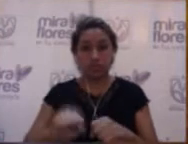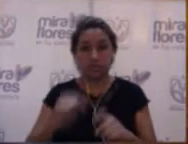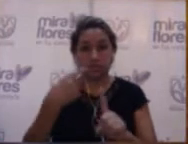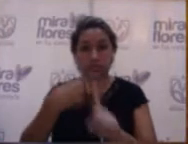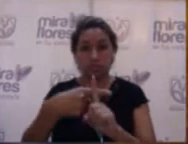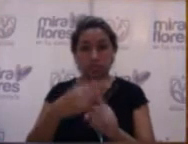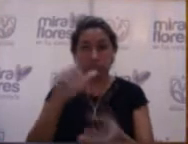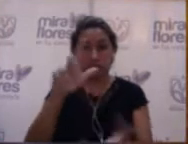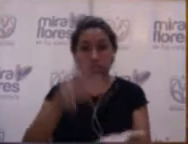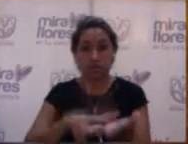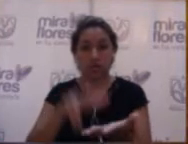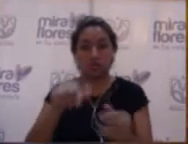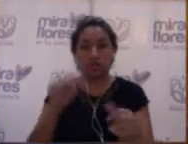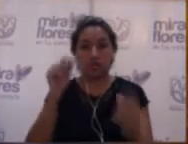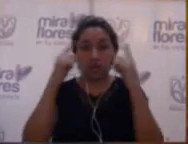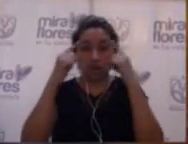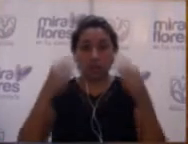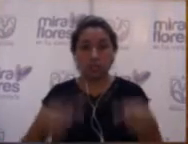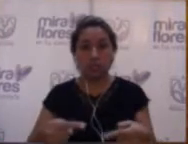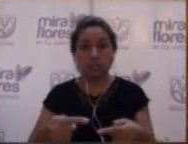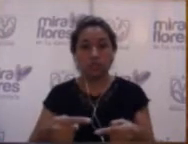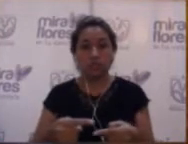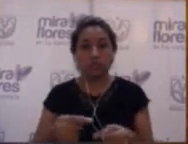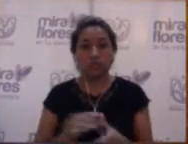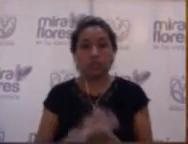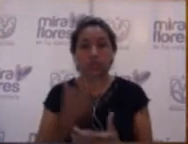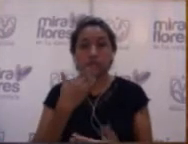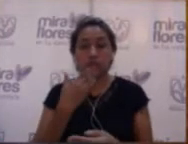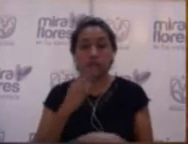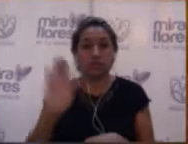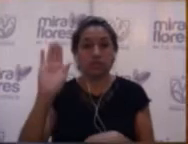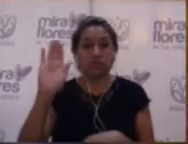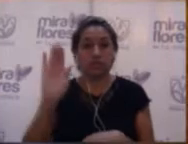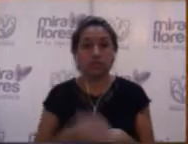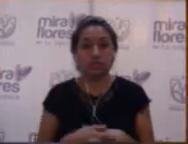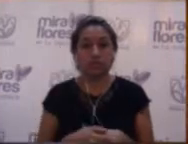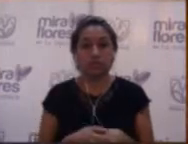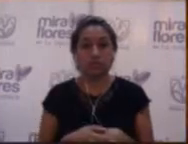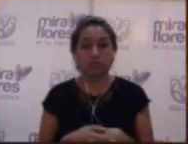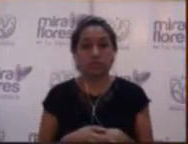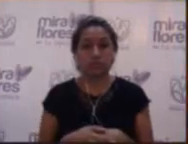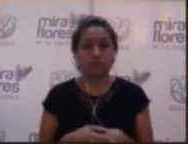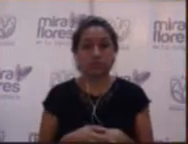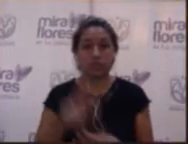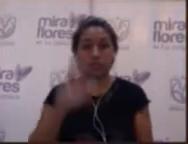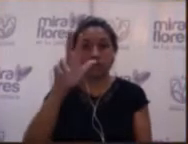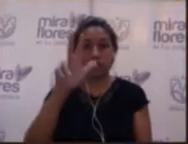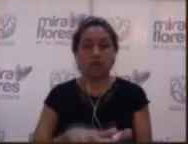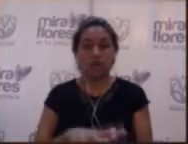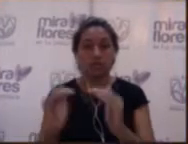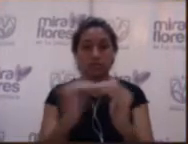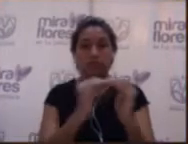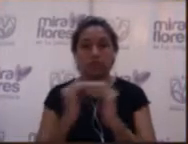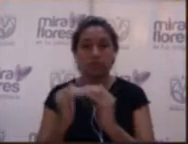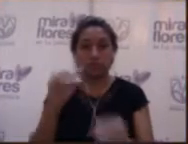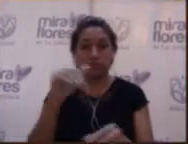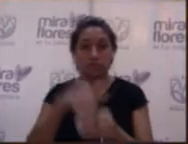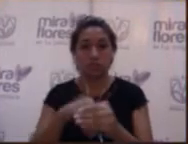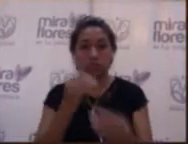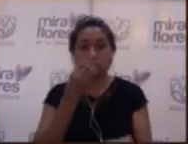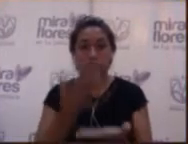este proyecto de acuerdo de Consejo, siéranse a expresarlo en señal de conformidad. Se aprueba por unanimidad de votos. Muchas